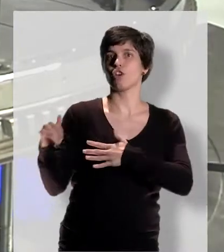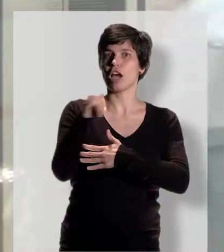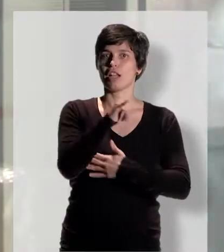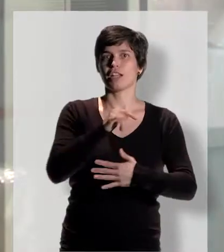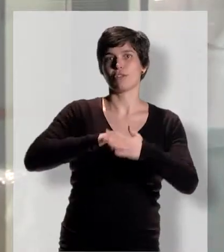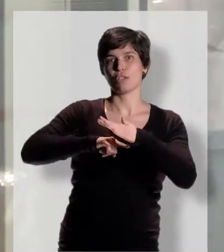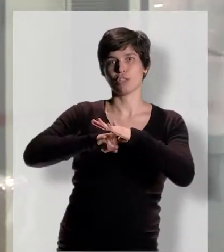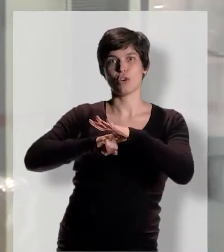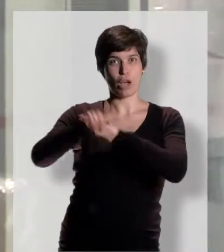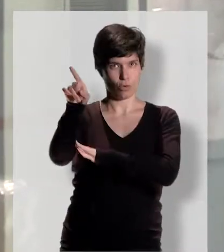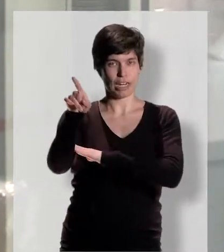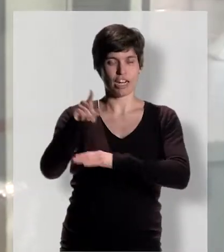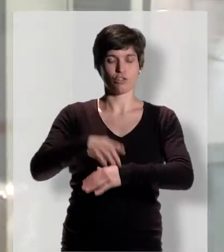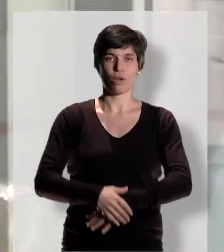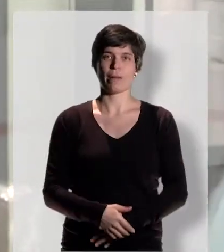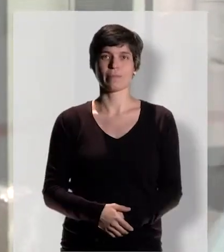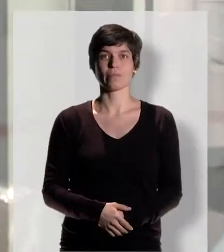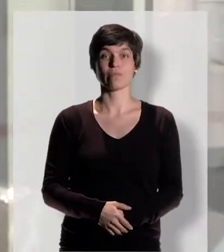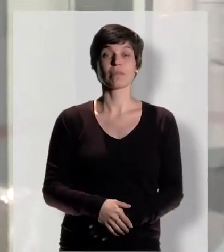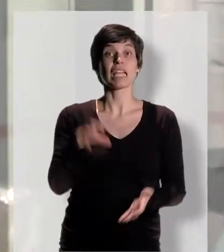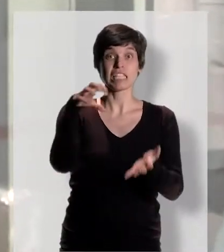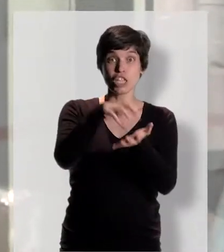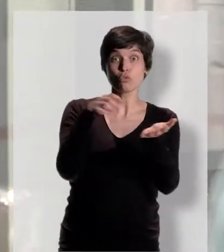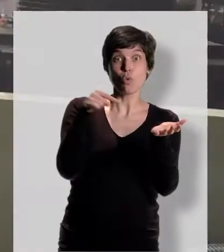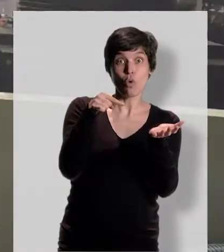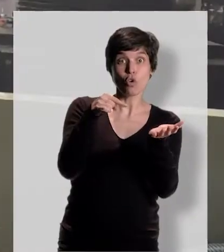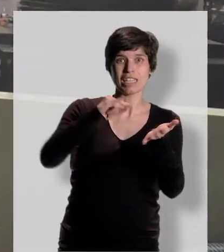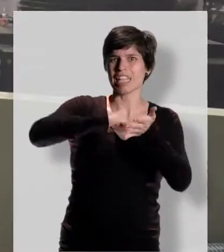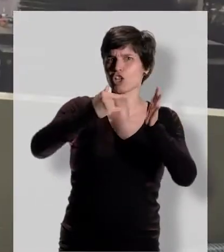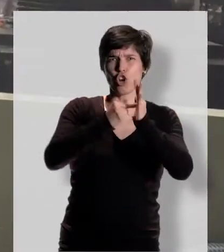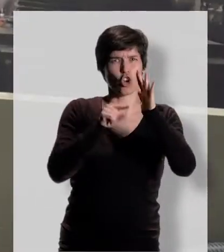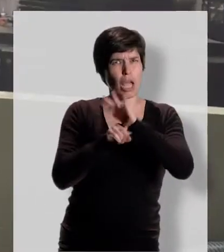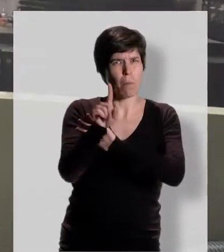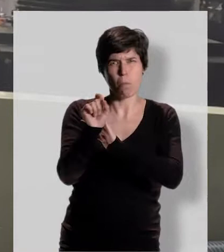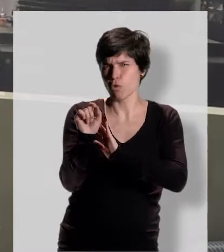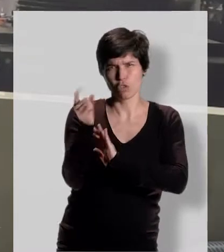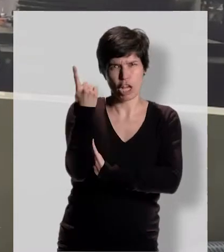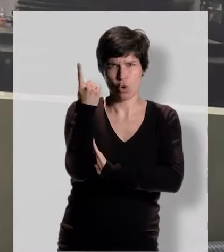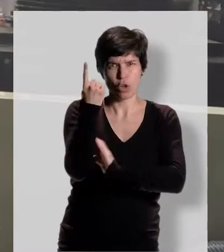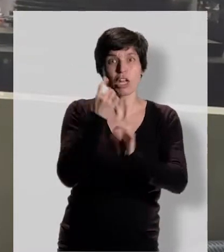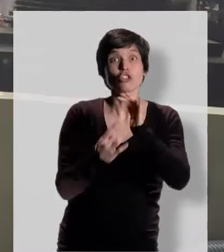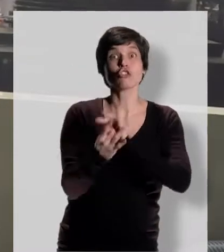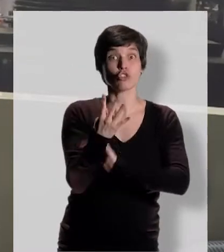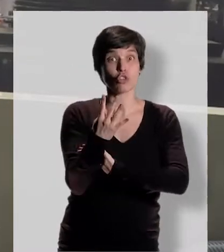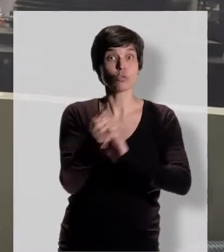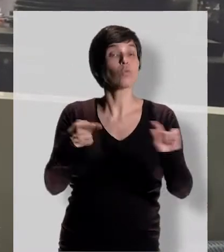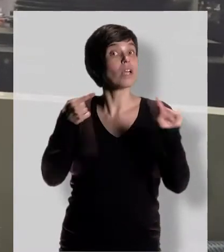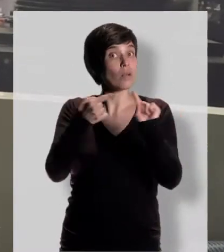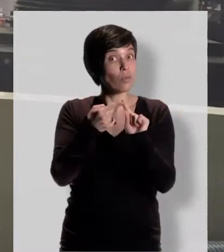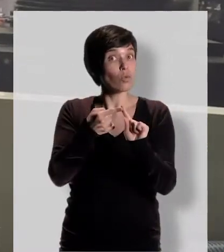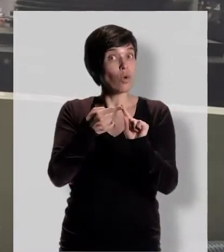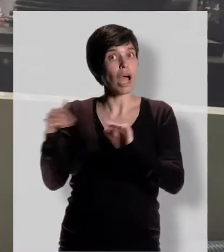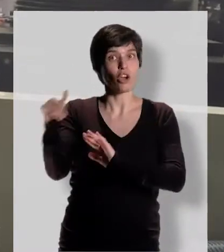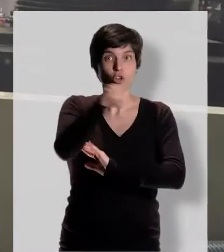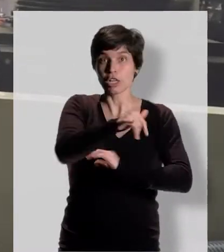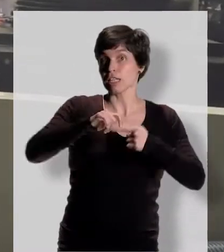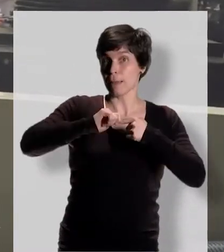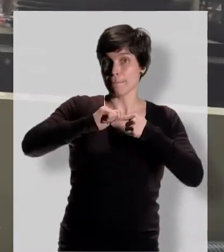zentro hau. Hemen garatzen dute aeronautikako piezak egiteko teknologia puntakoena.